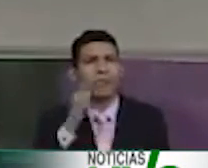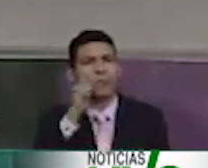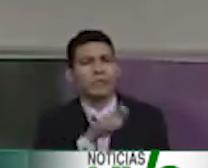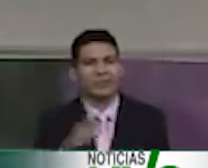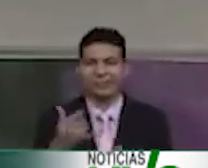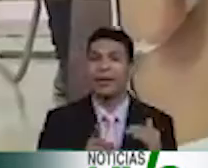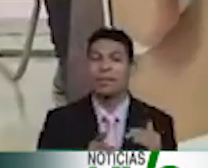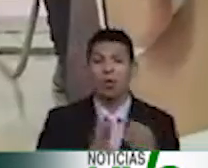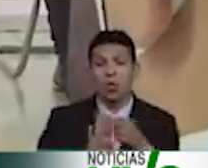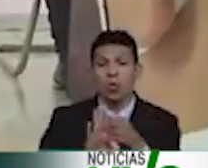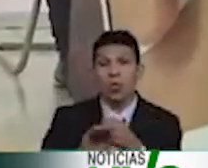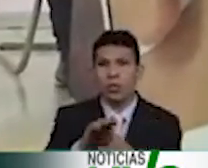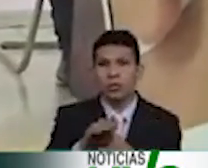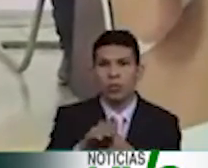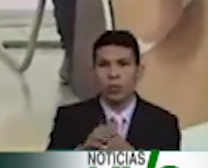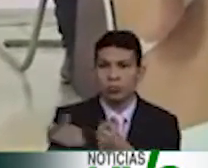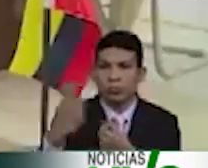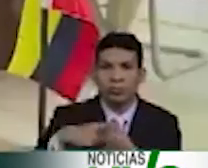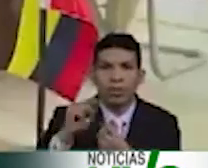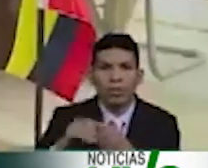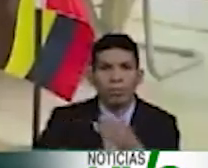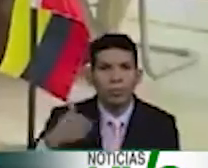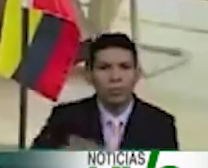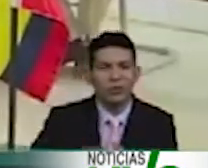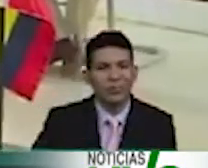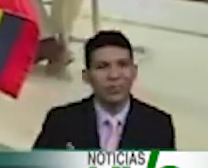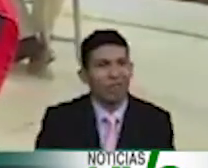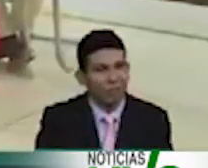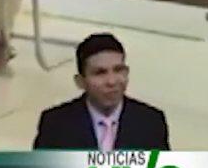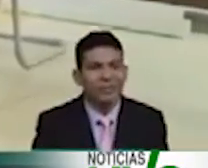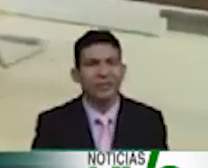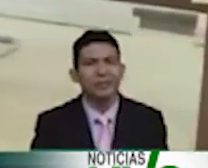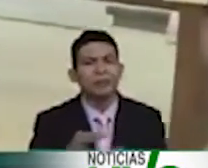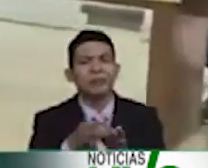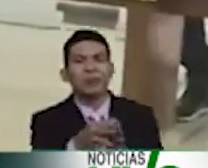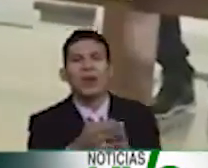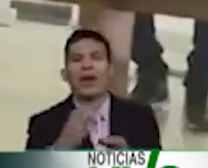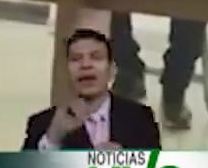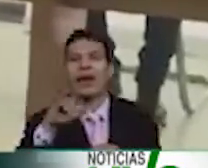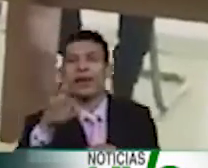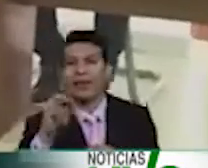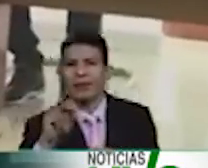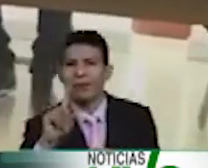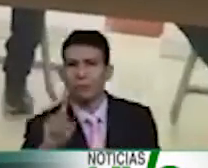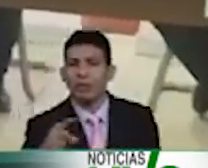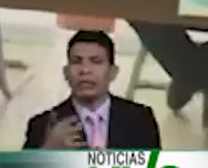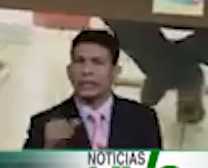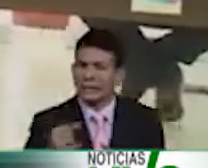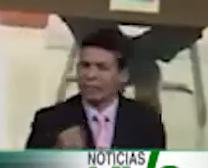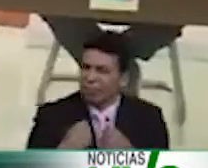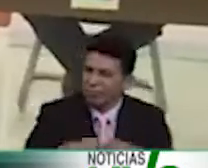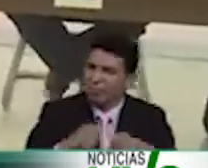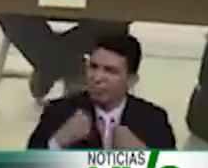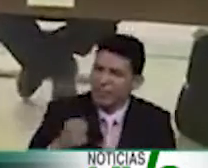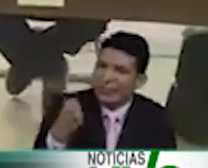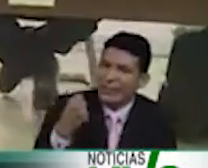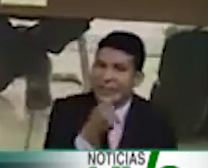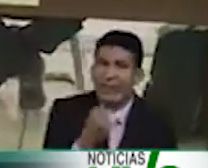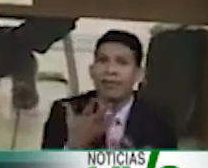viendo que estamos llegando con soluciones reales a las necesidades que tienen